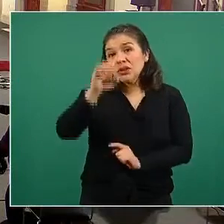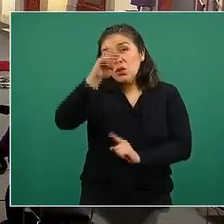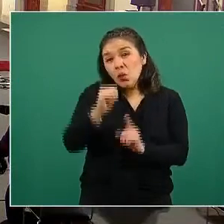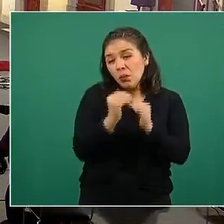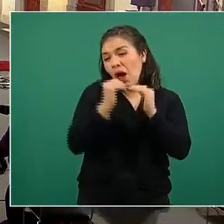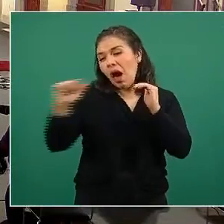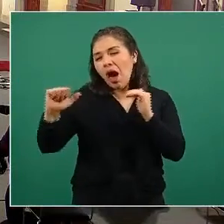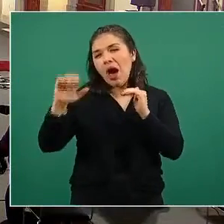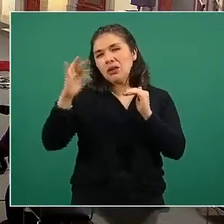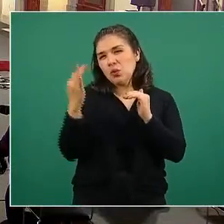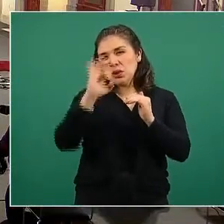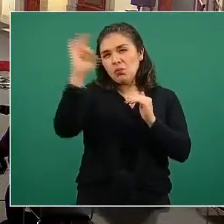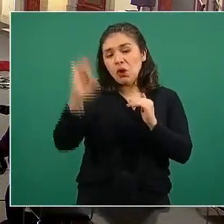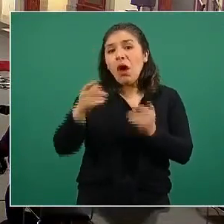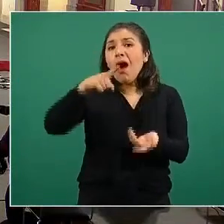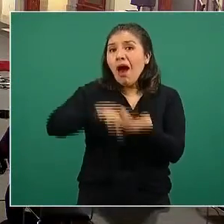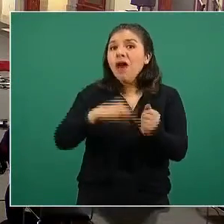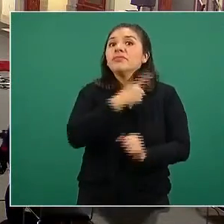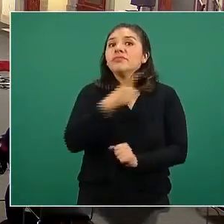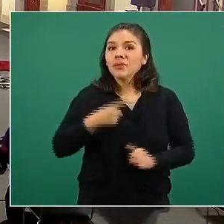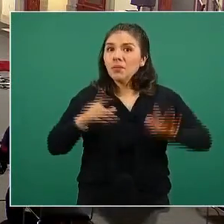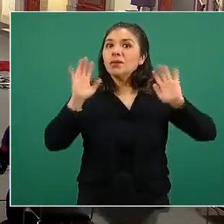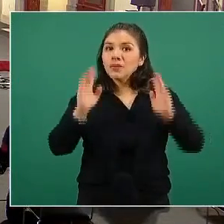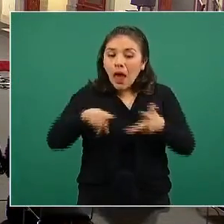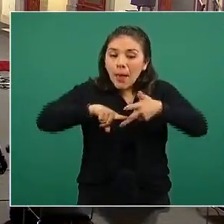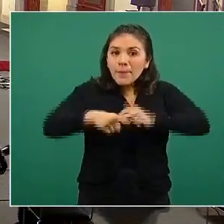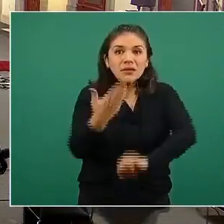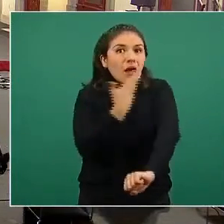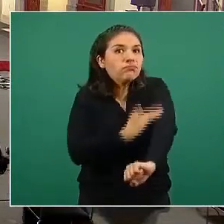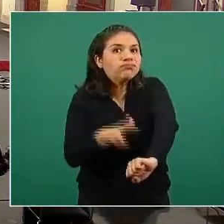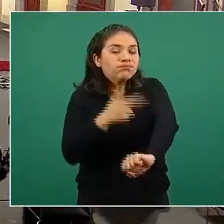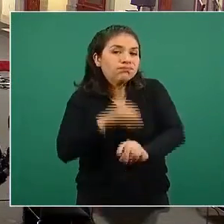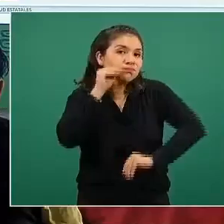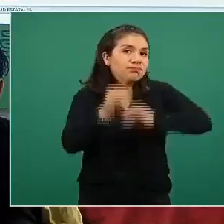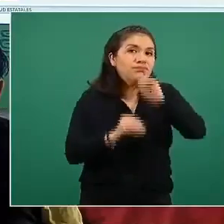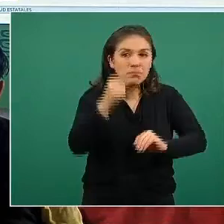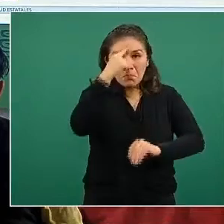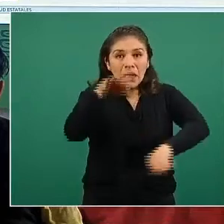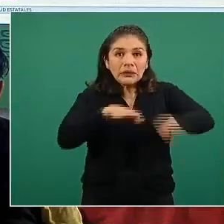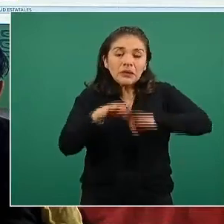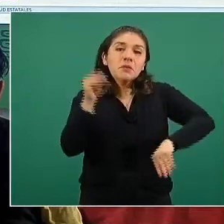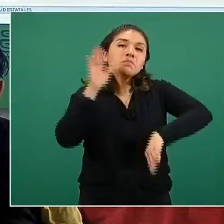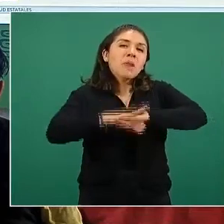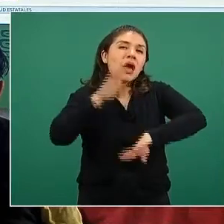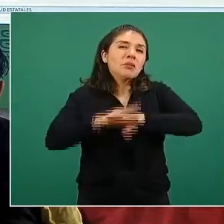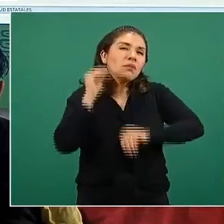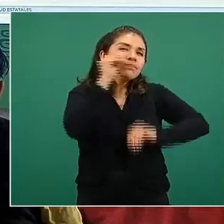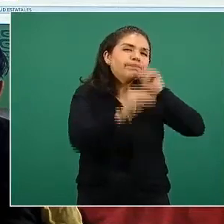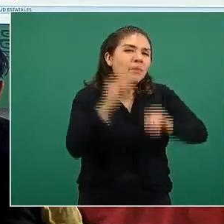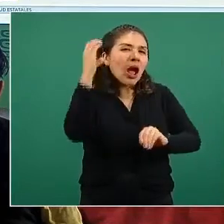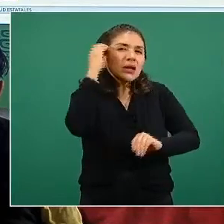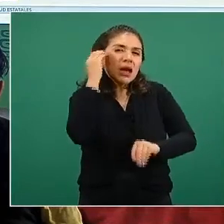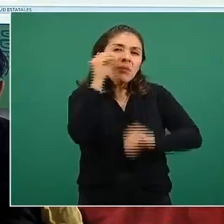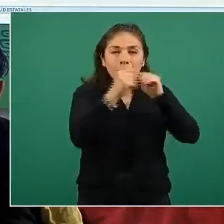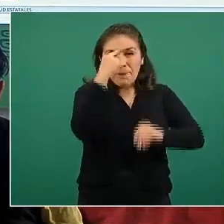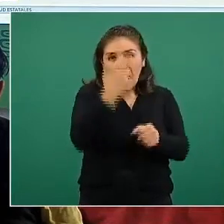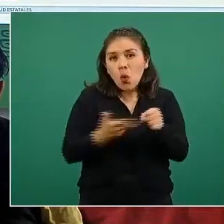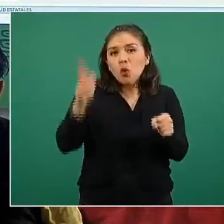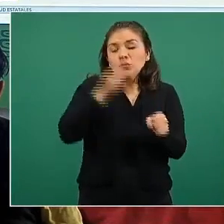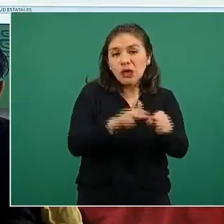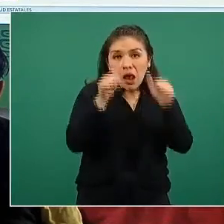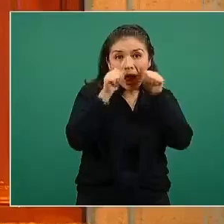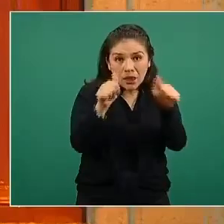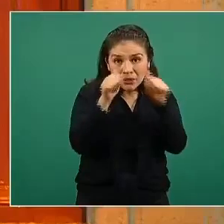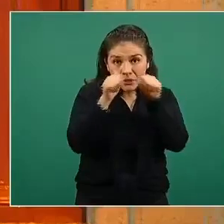y el 50, en donde se deben ya de iniciar, de detonar los trabajos de reconversión y expansión